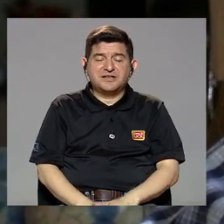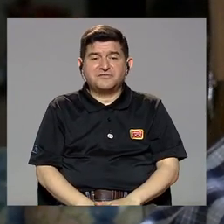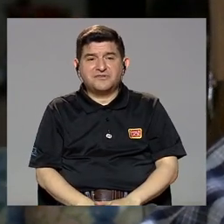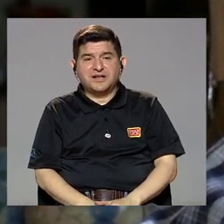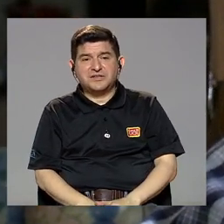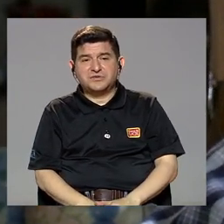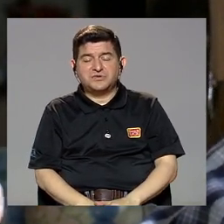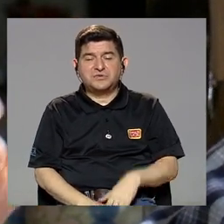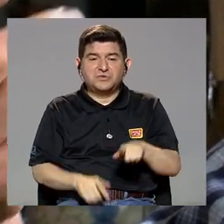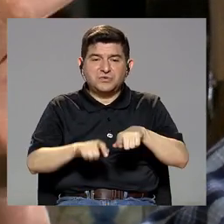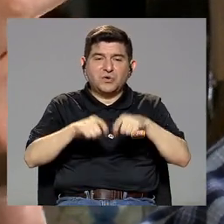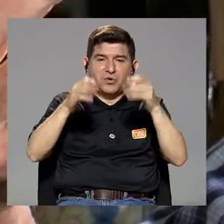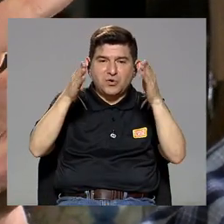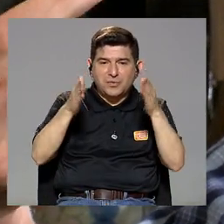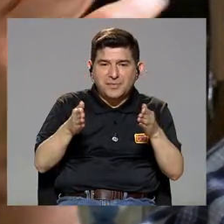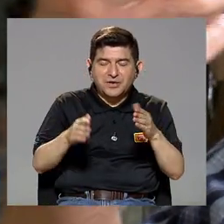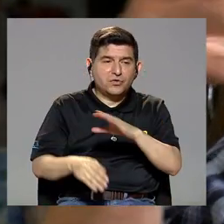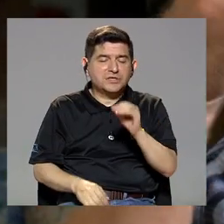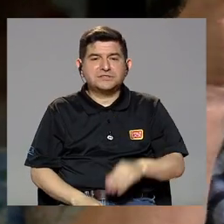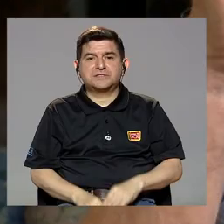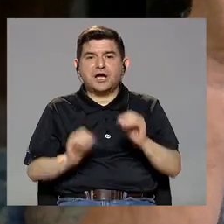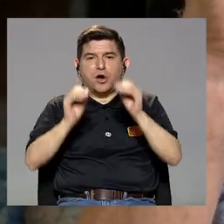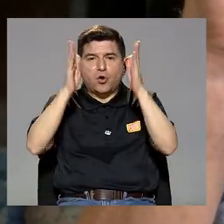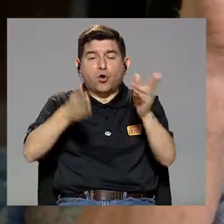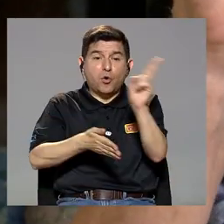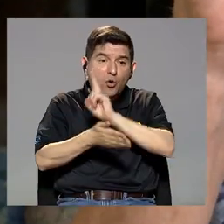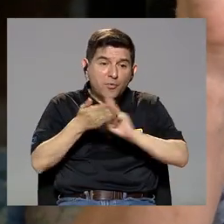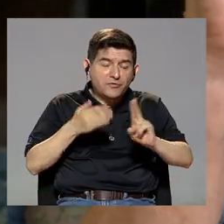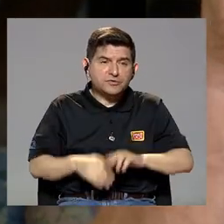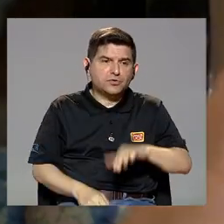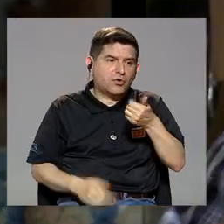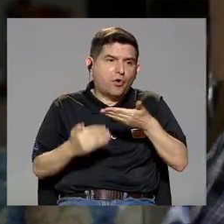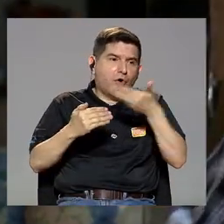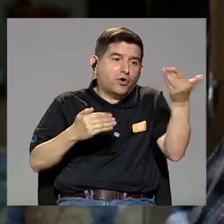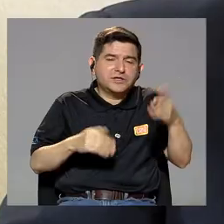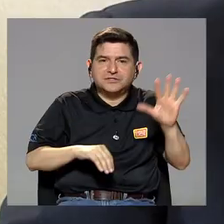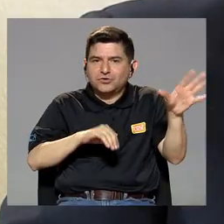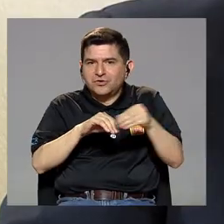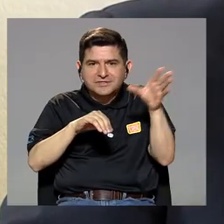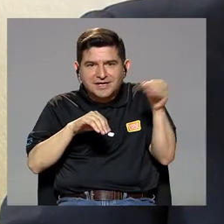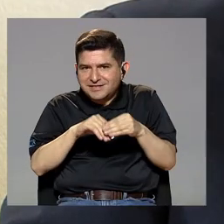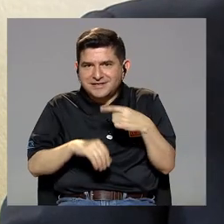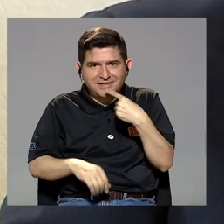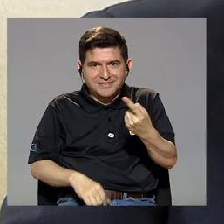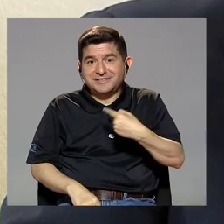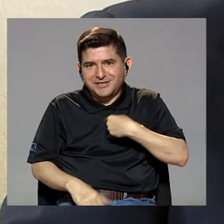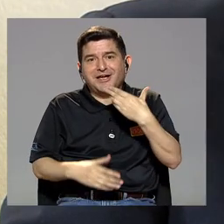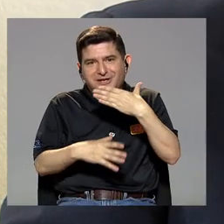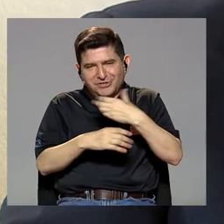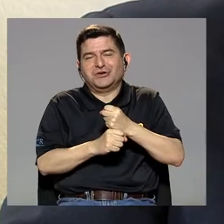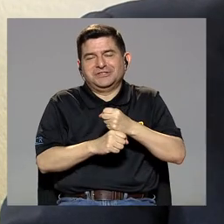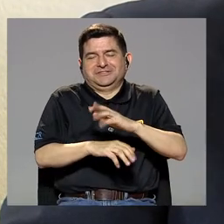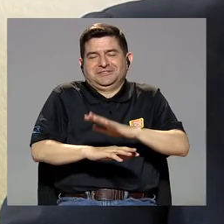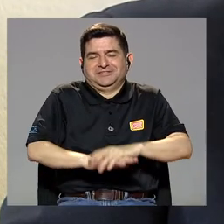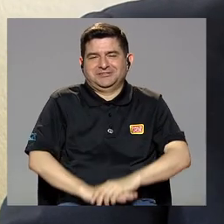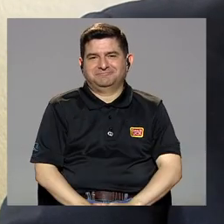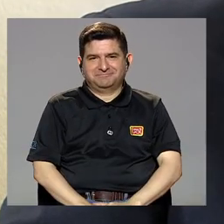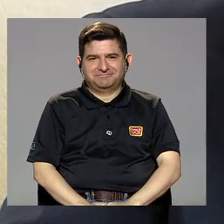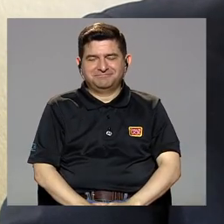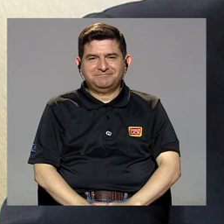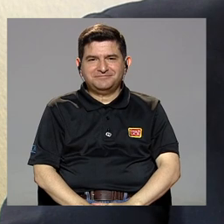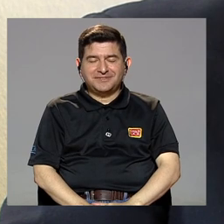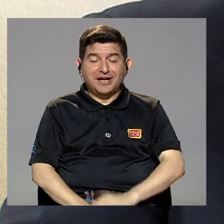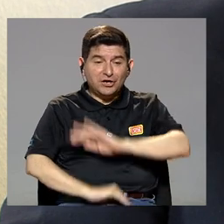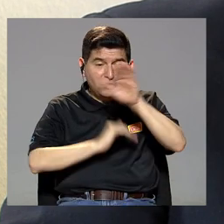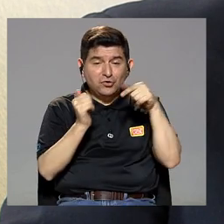profesores universitarios ya otros más que podríamos hablar ahora de ahora con todos los hombres